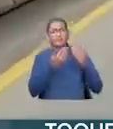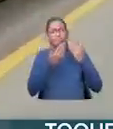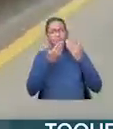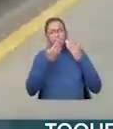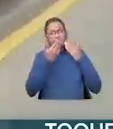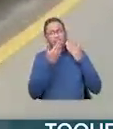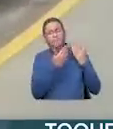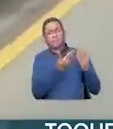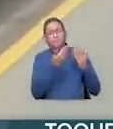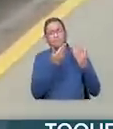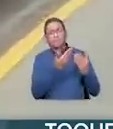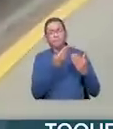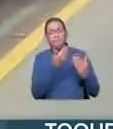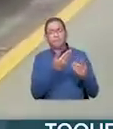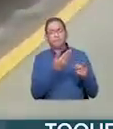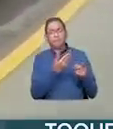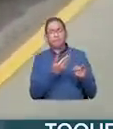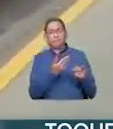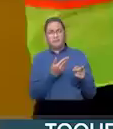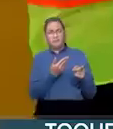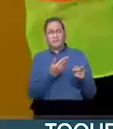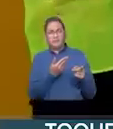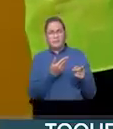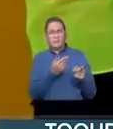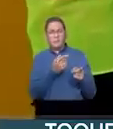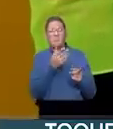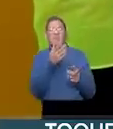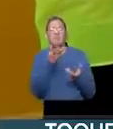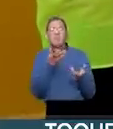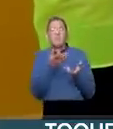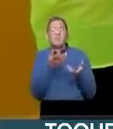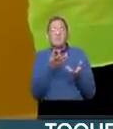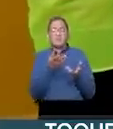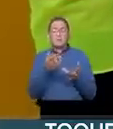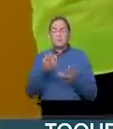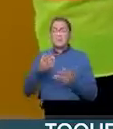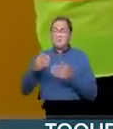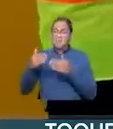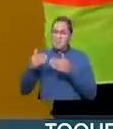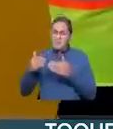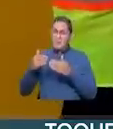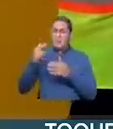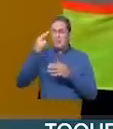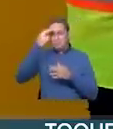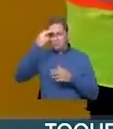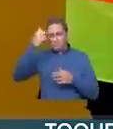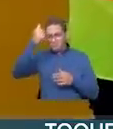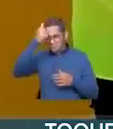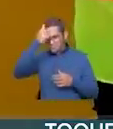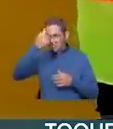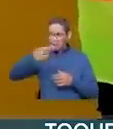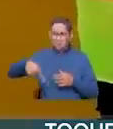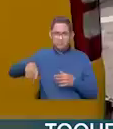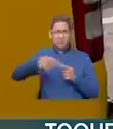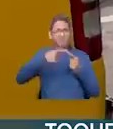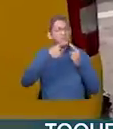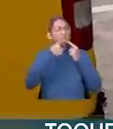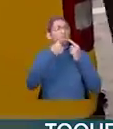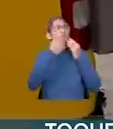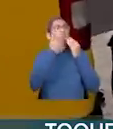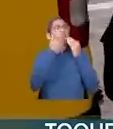de parte del pueblo panameño y del presidente de la republica laurentino cortizo coin